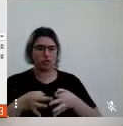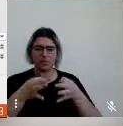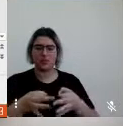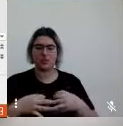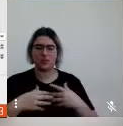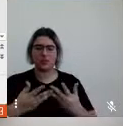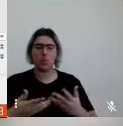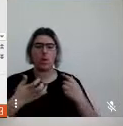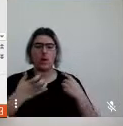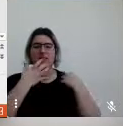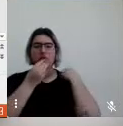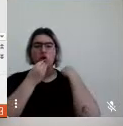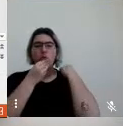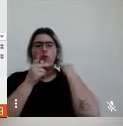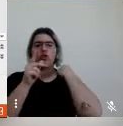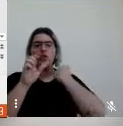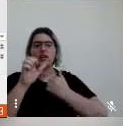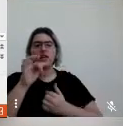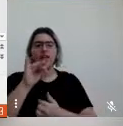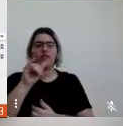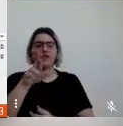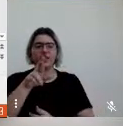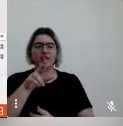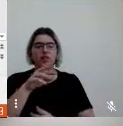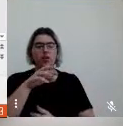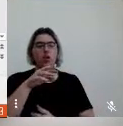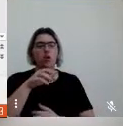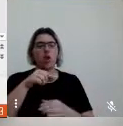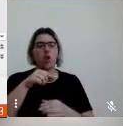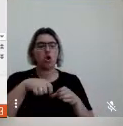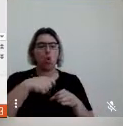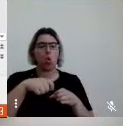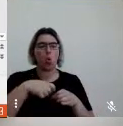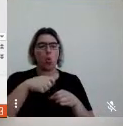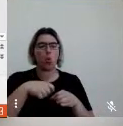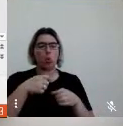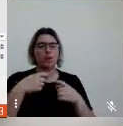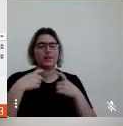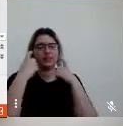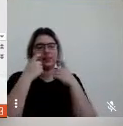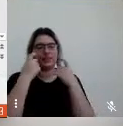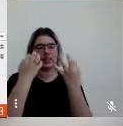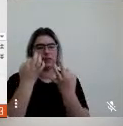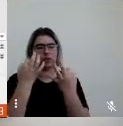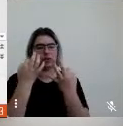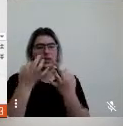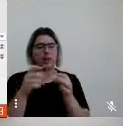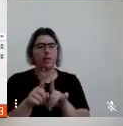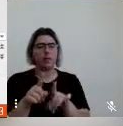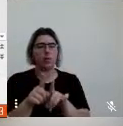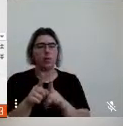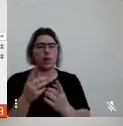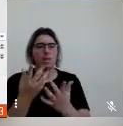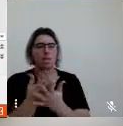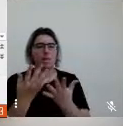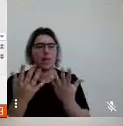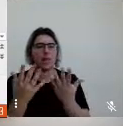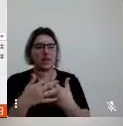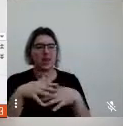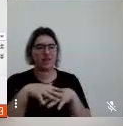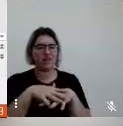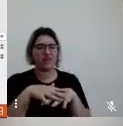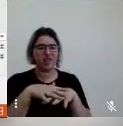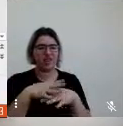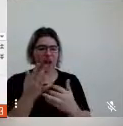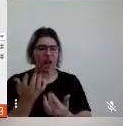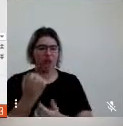consumamos kéfir, yogur, intentemos mezclarlo siempre con fibra, con